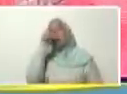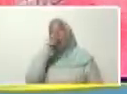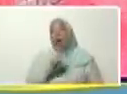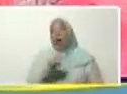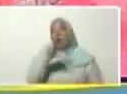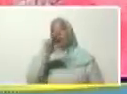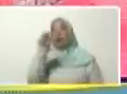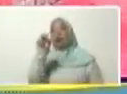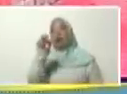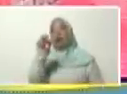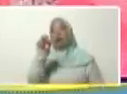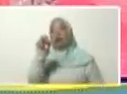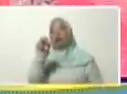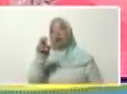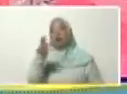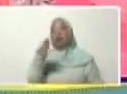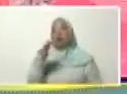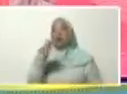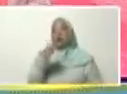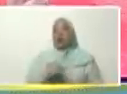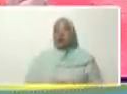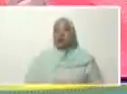¿Ah?